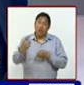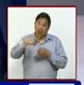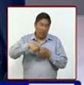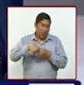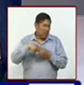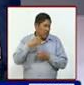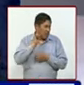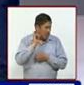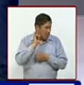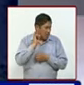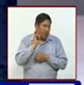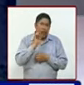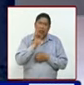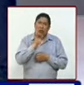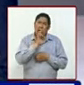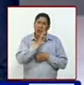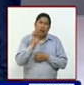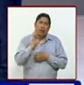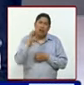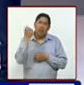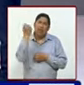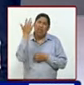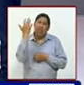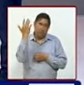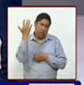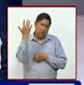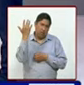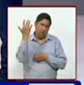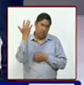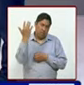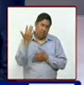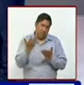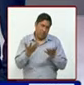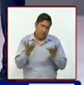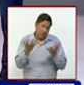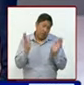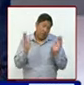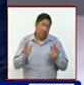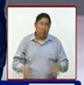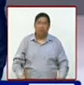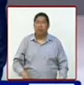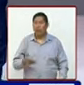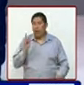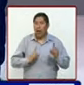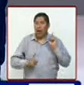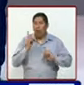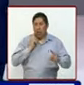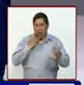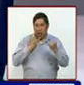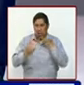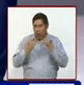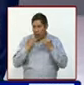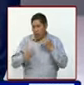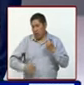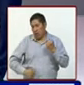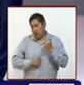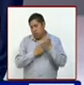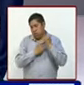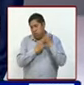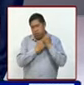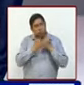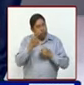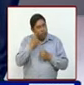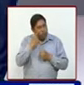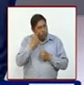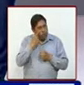día de ayer, que era el último día, 715 postulantes para estas candidaturas. Ahí está, son algunos datos de apoyo que usted tiene que